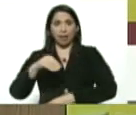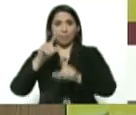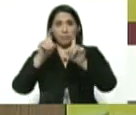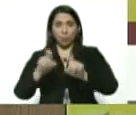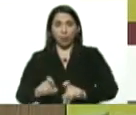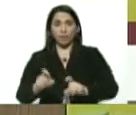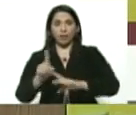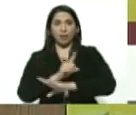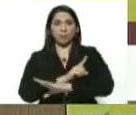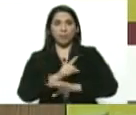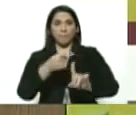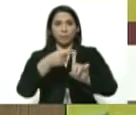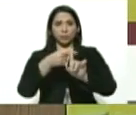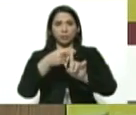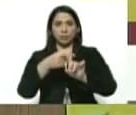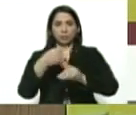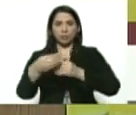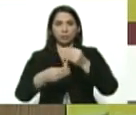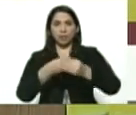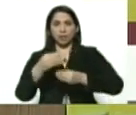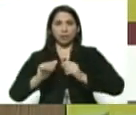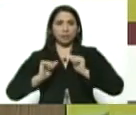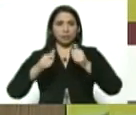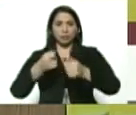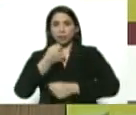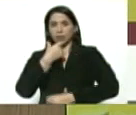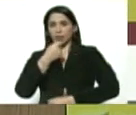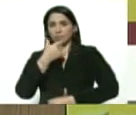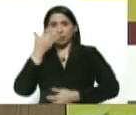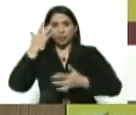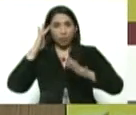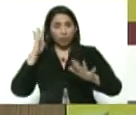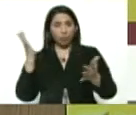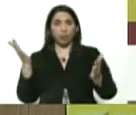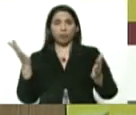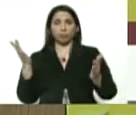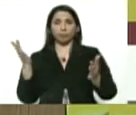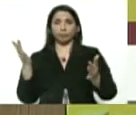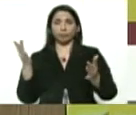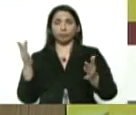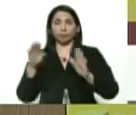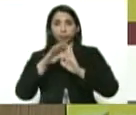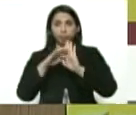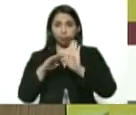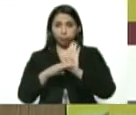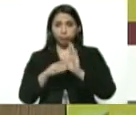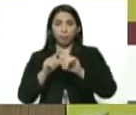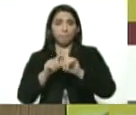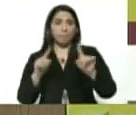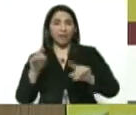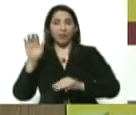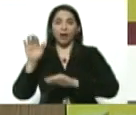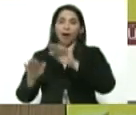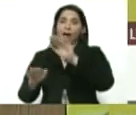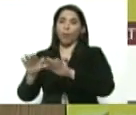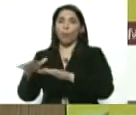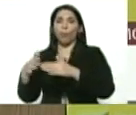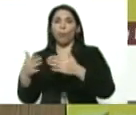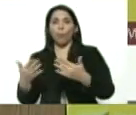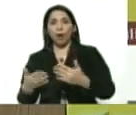positiva se inició tratamiento según el protocolo pero aún cuando